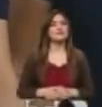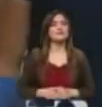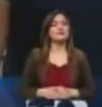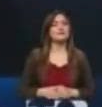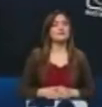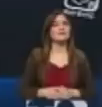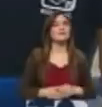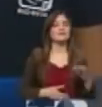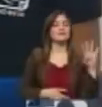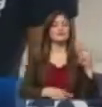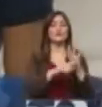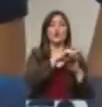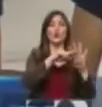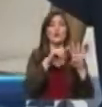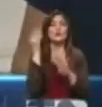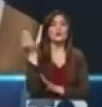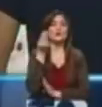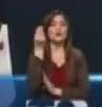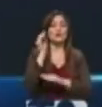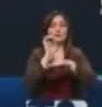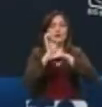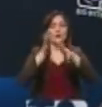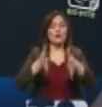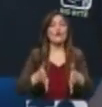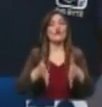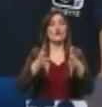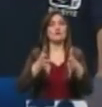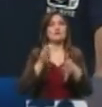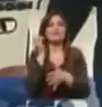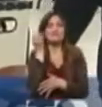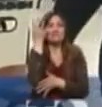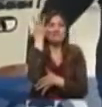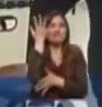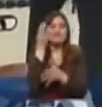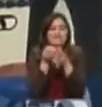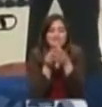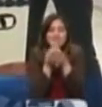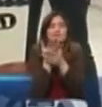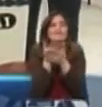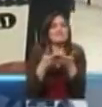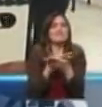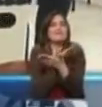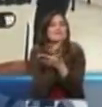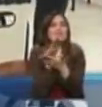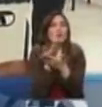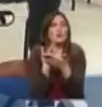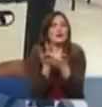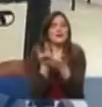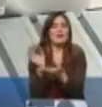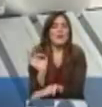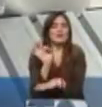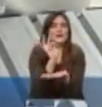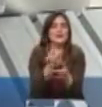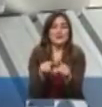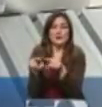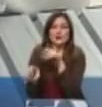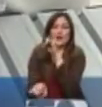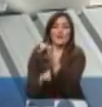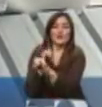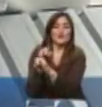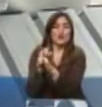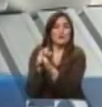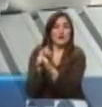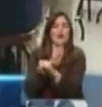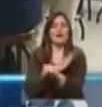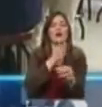Esteban, Brian, Fidel y Fernando son 4 ecuatorianos que por su creatividad y dedicación representan al país en el concurso Una Idea para